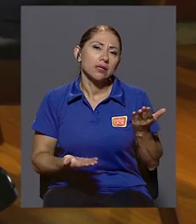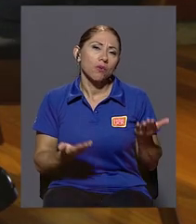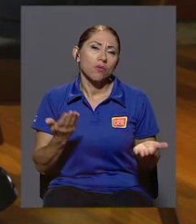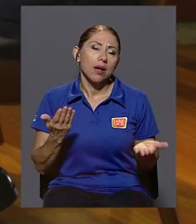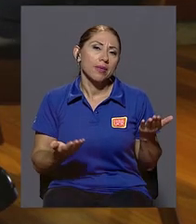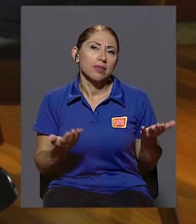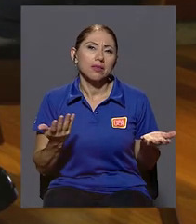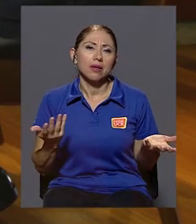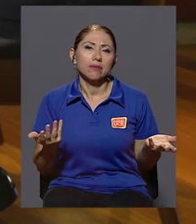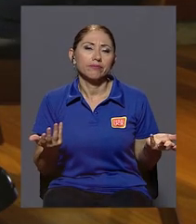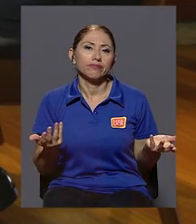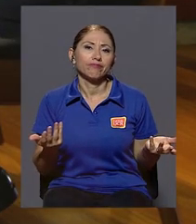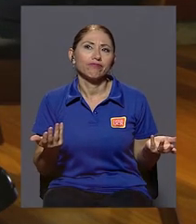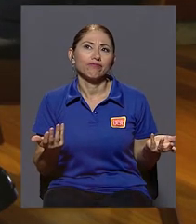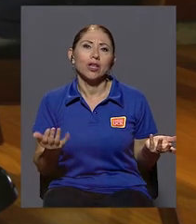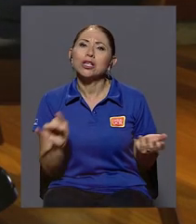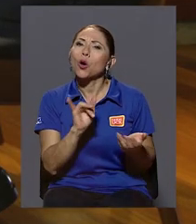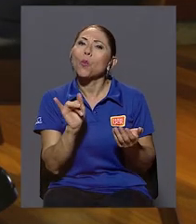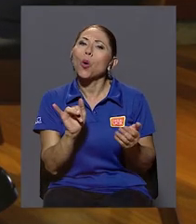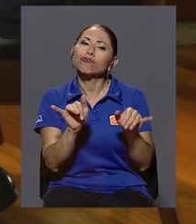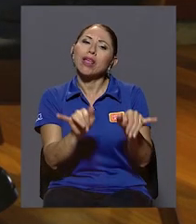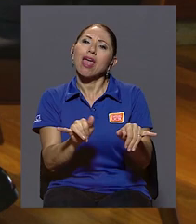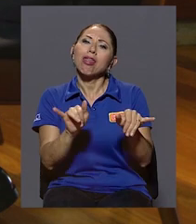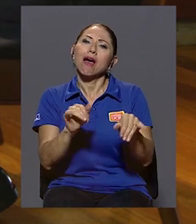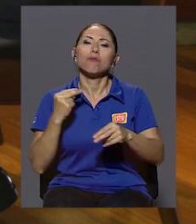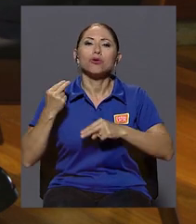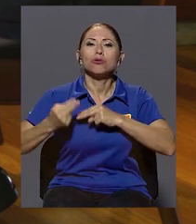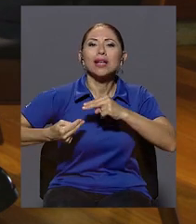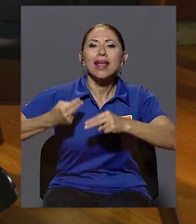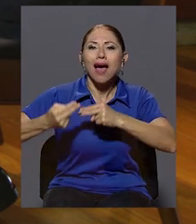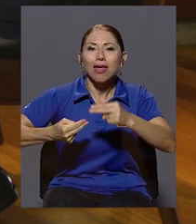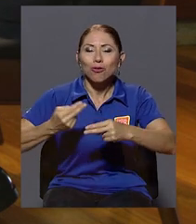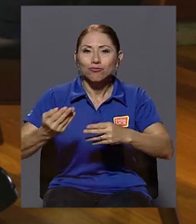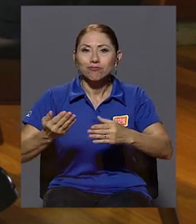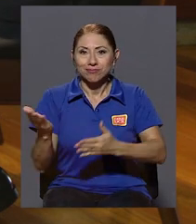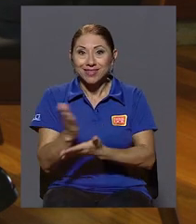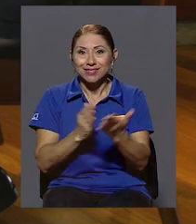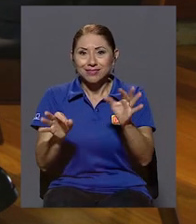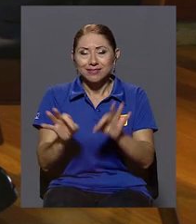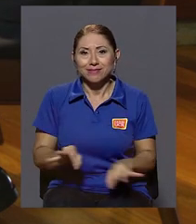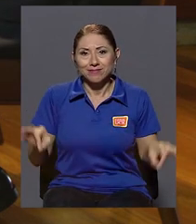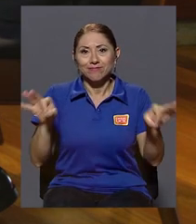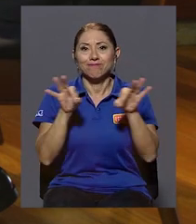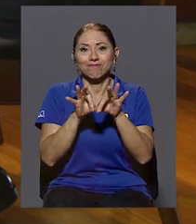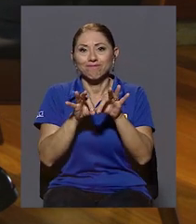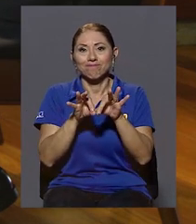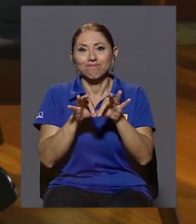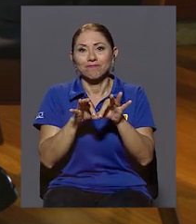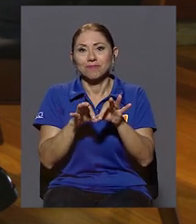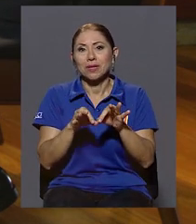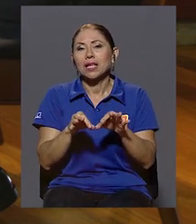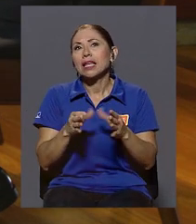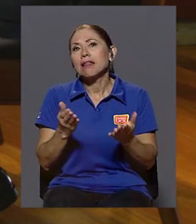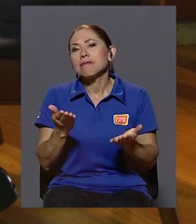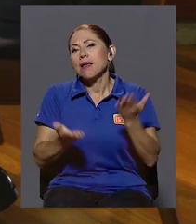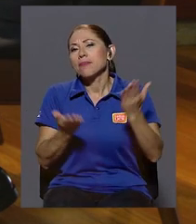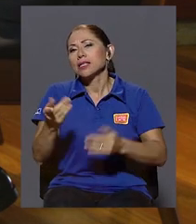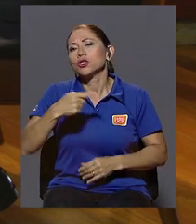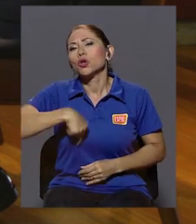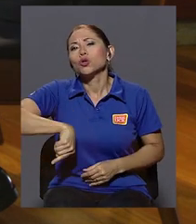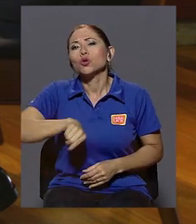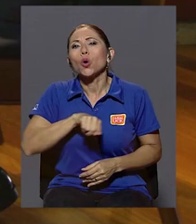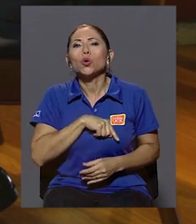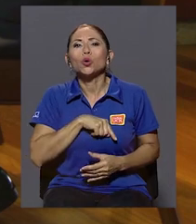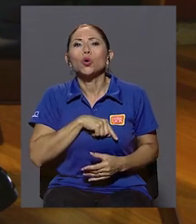seguramente será, que queda como un legado, ¿no? Que me parece que es algo importante, ¿no? Fuimos tal vez de las